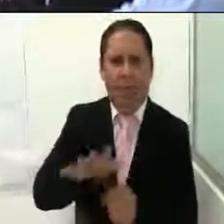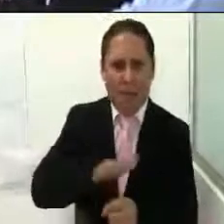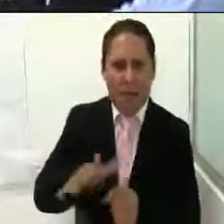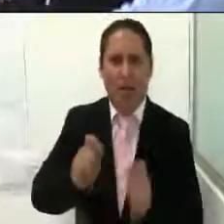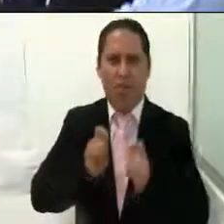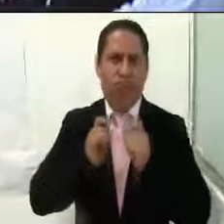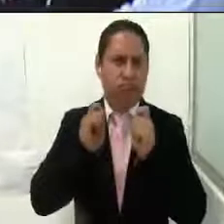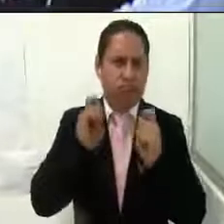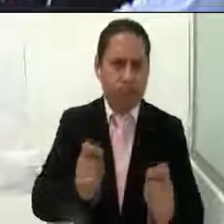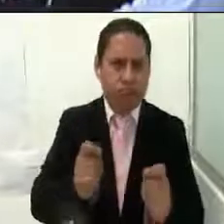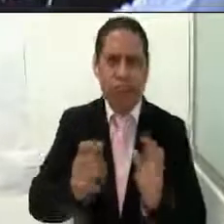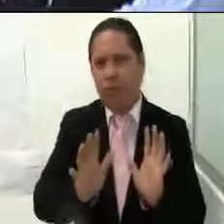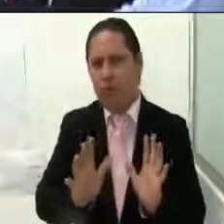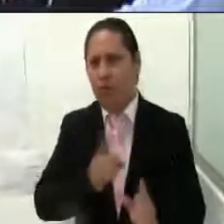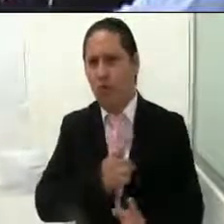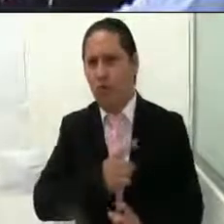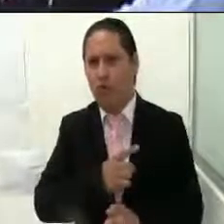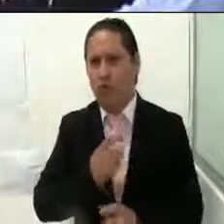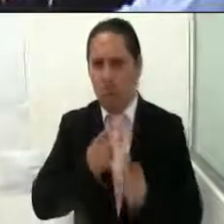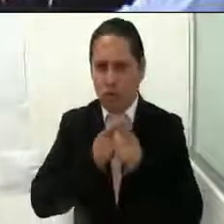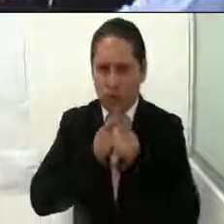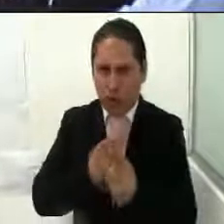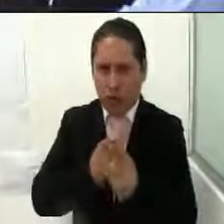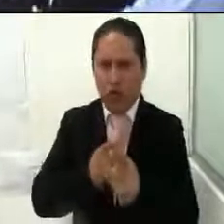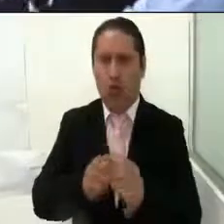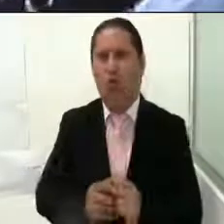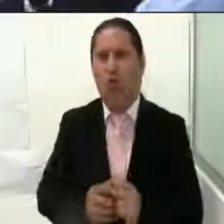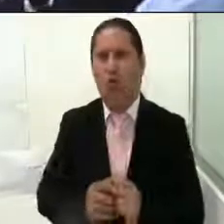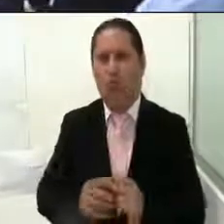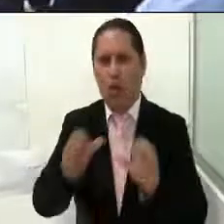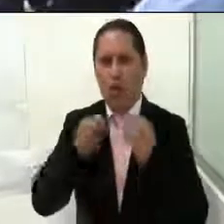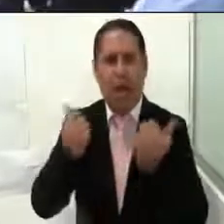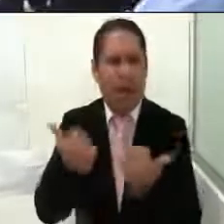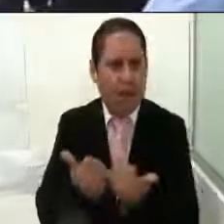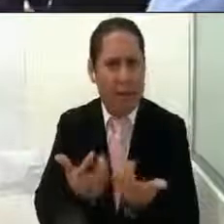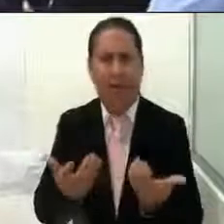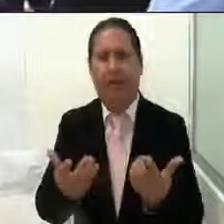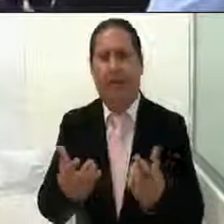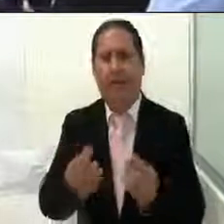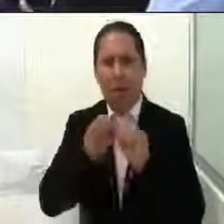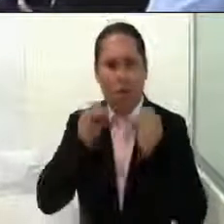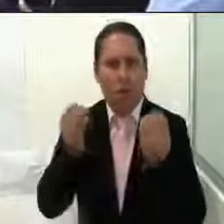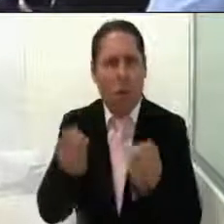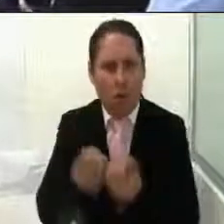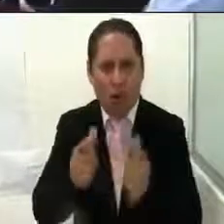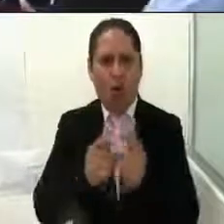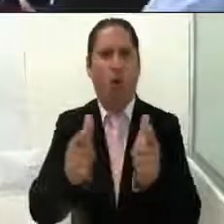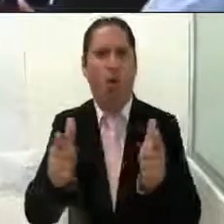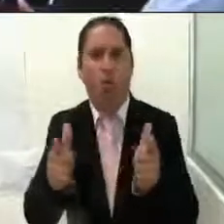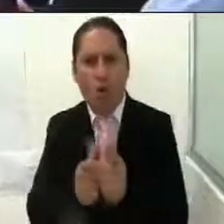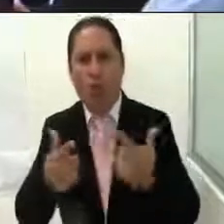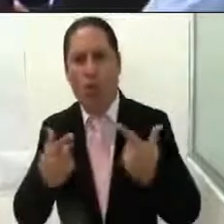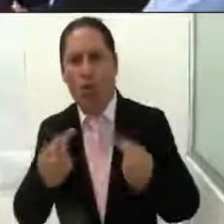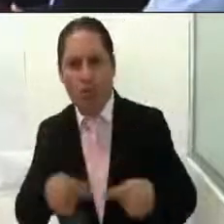no limitativa las siguientes constituciones de sociedades anónimas sociedades cooperativas poderes